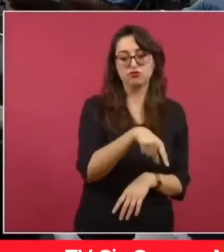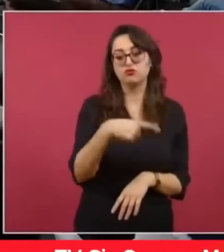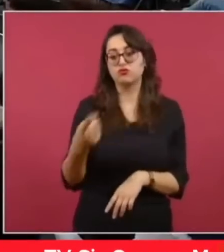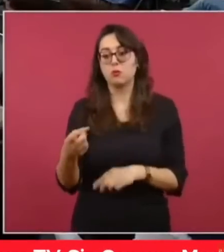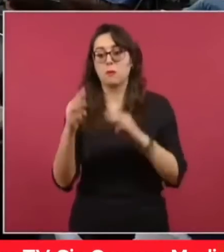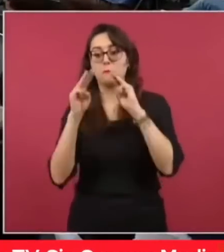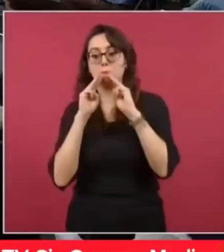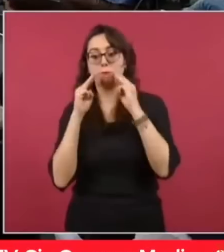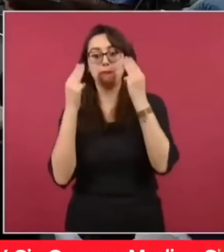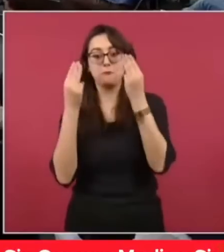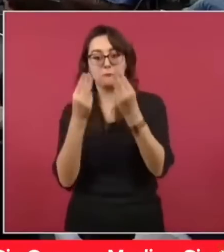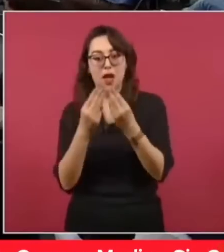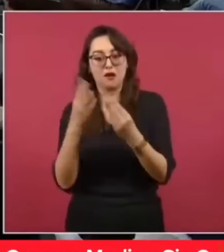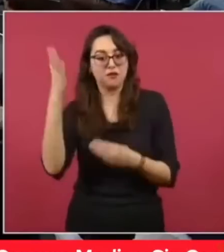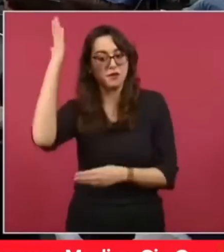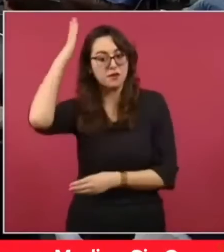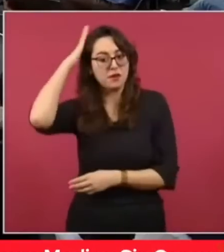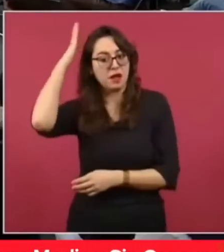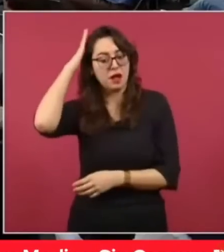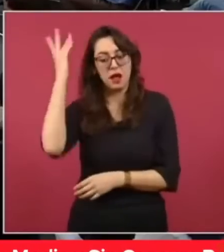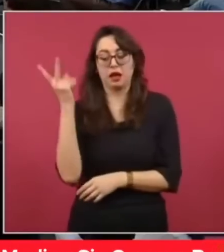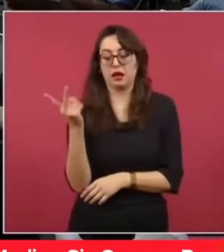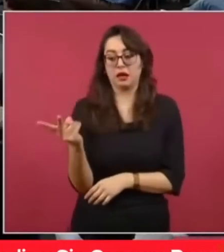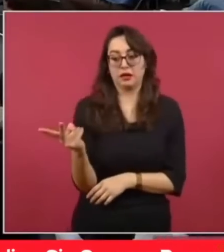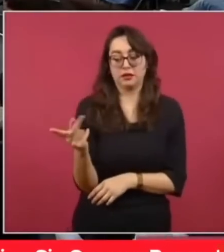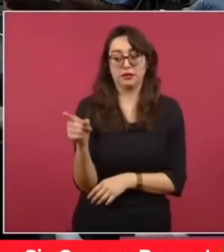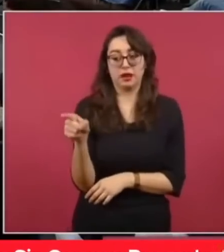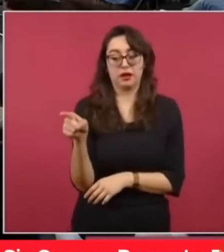incluso el que los ejecuta,